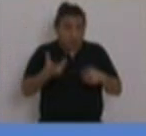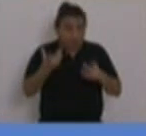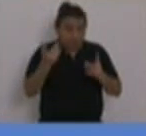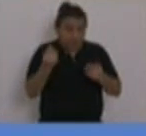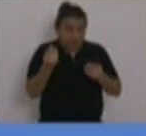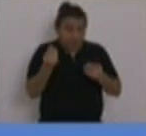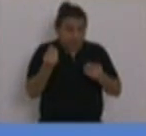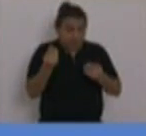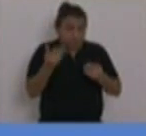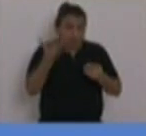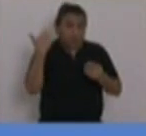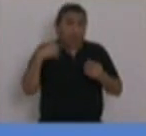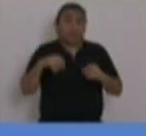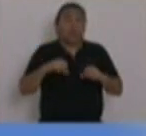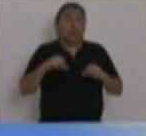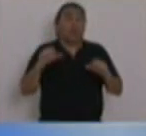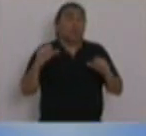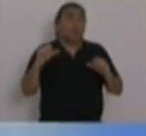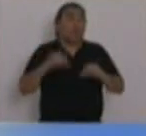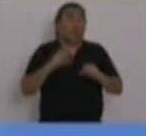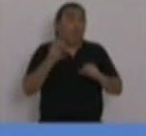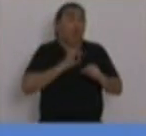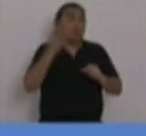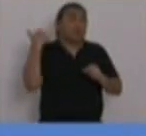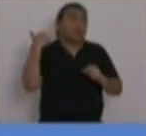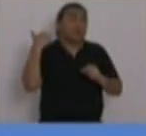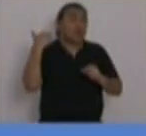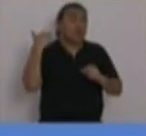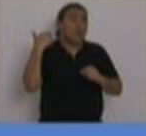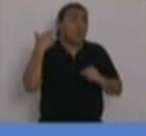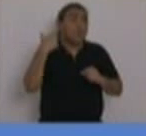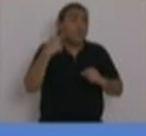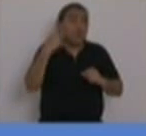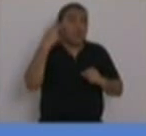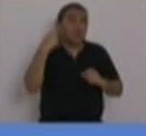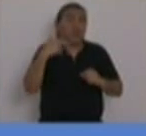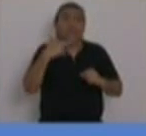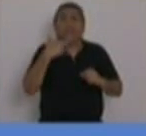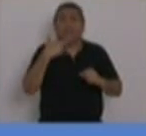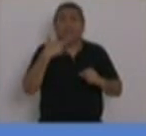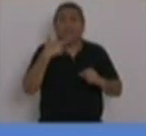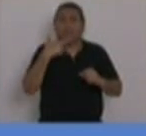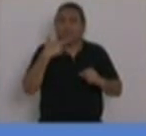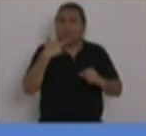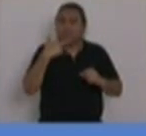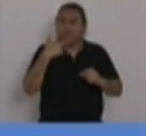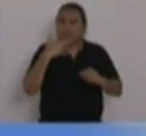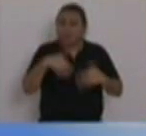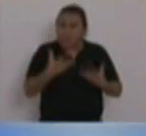Internacional, de lo cual Argentina también es parte y es dueño del Fondo Monetario Internacional. Yo no veo la resignación de ¿No le soberanía. parece que se resigne